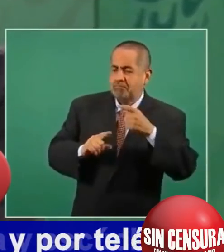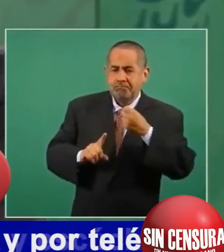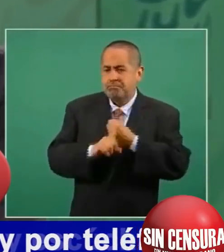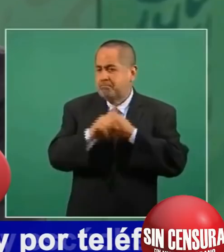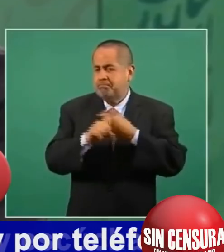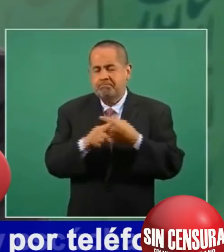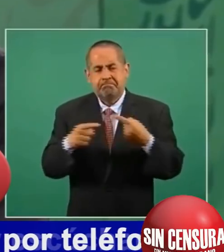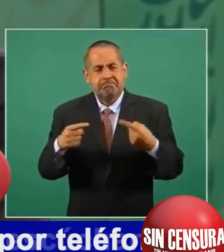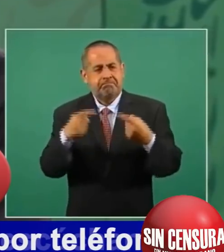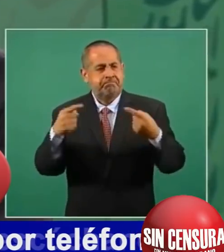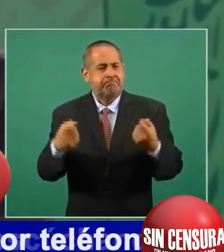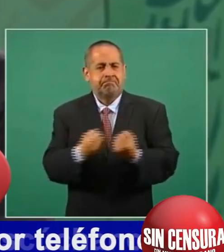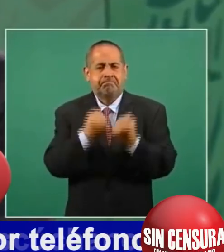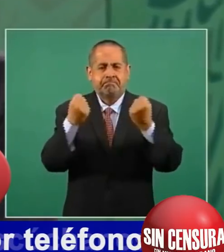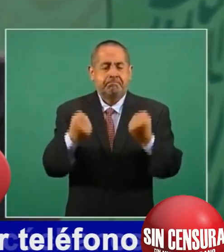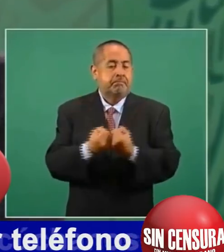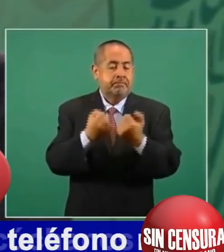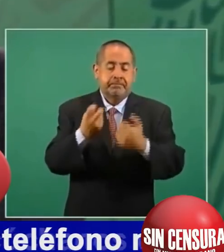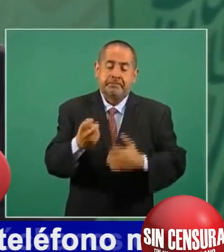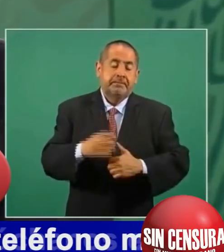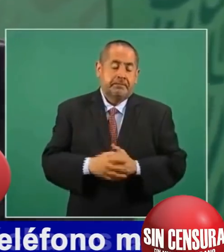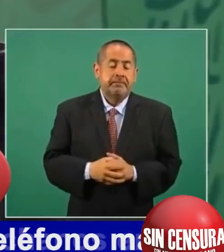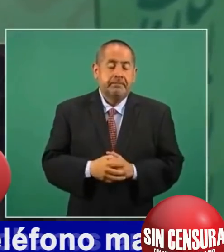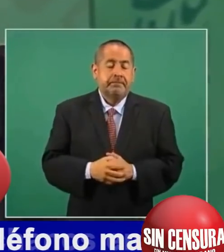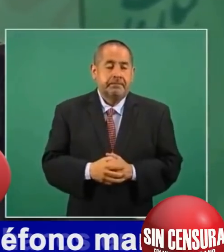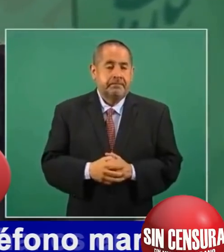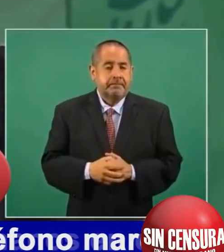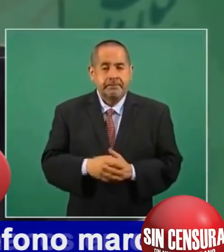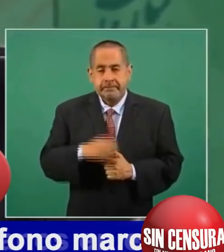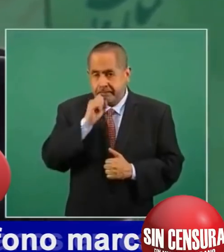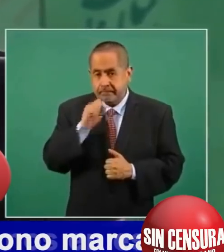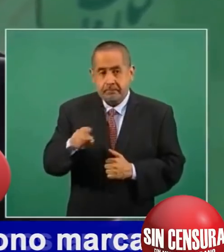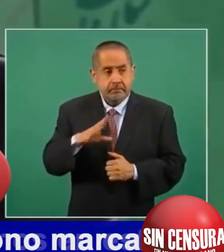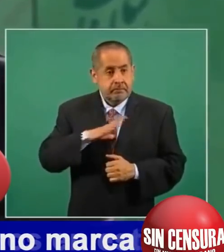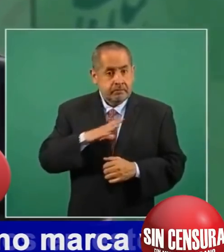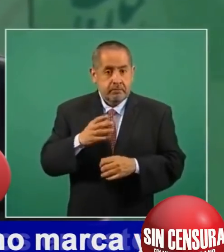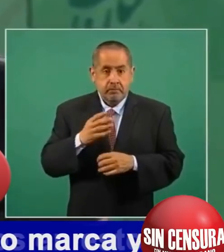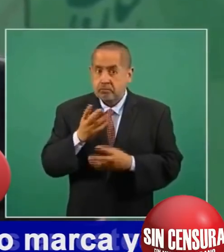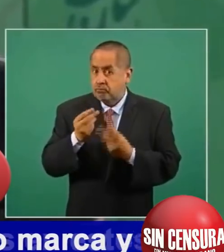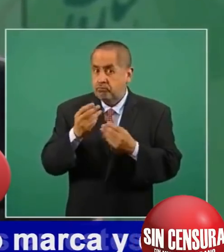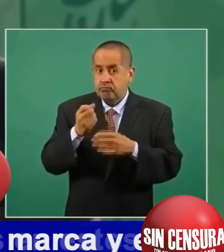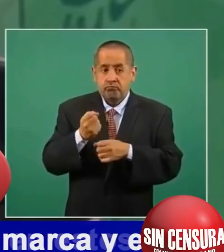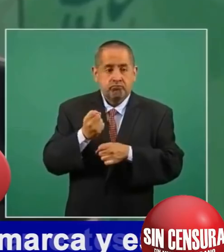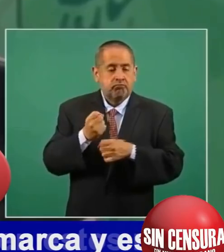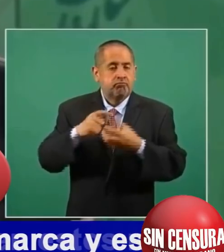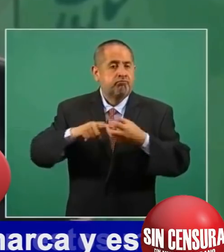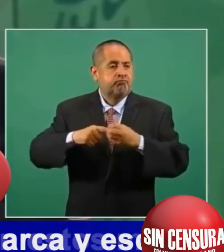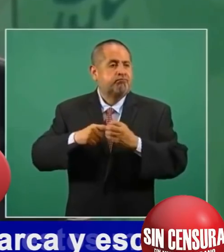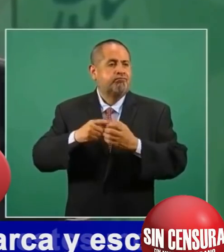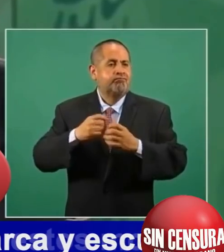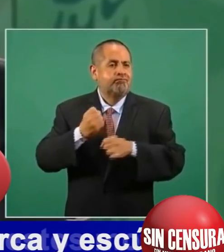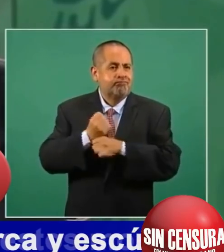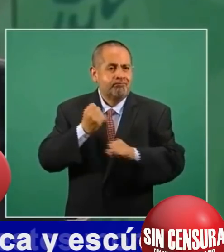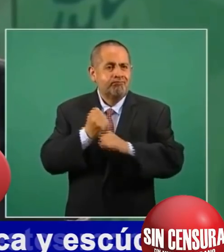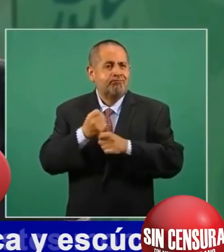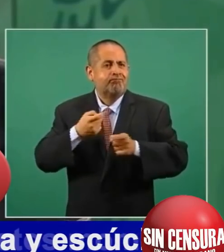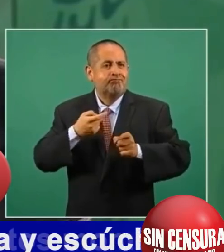región, incluso además de armamento de alto calibre,